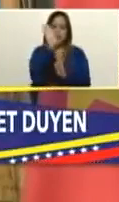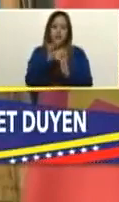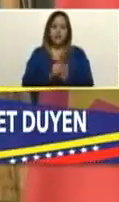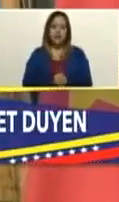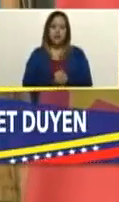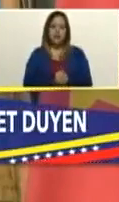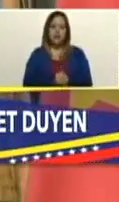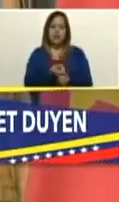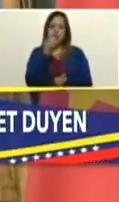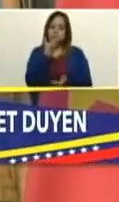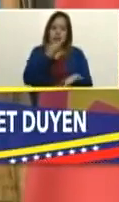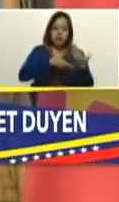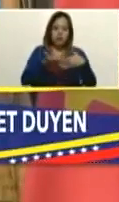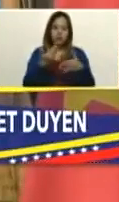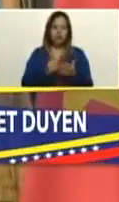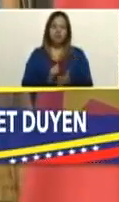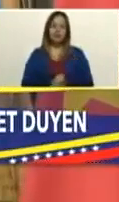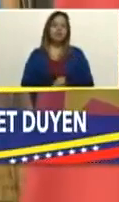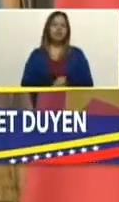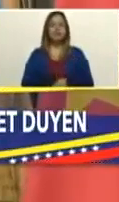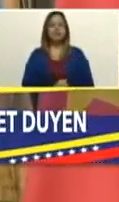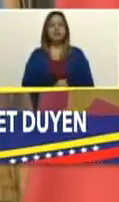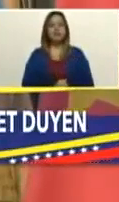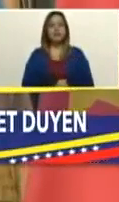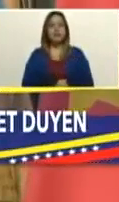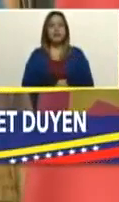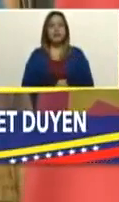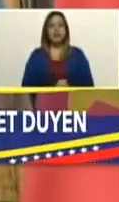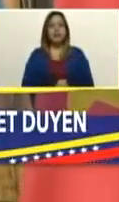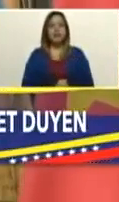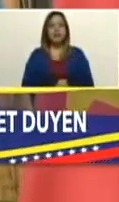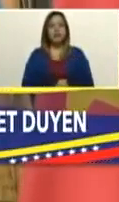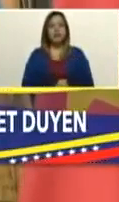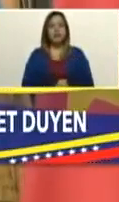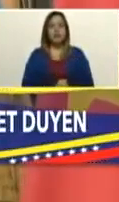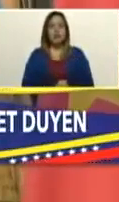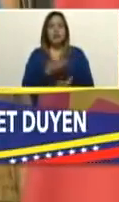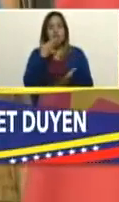de prosperidad en base al trabajo, a la